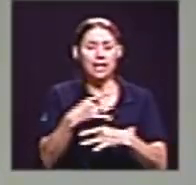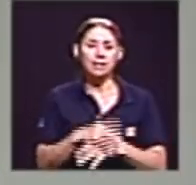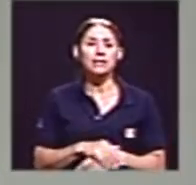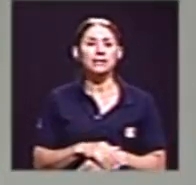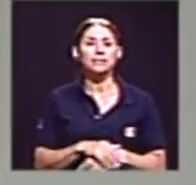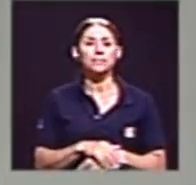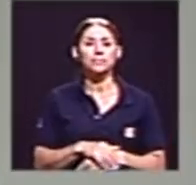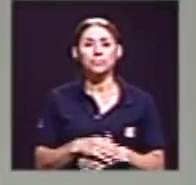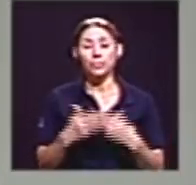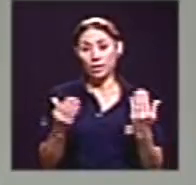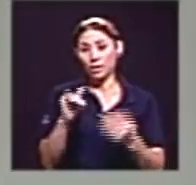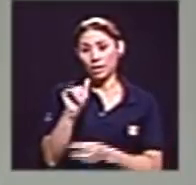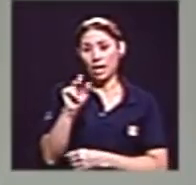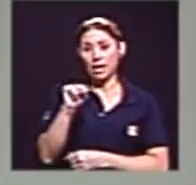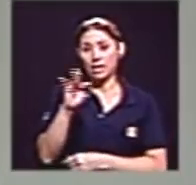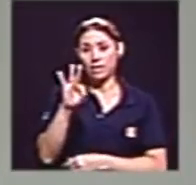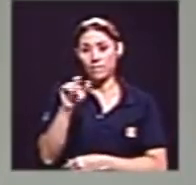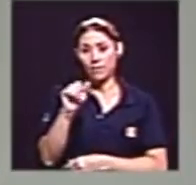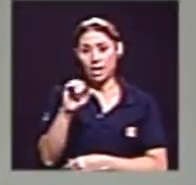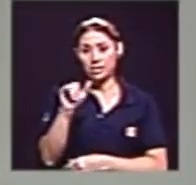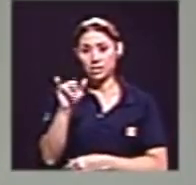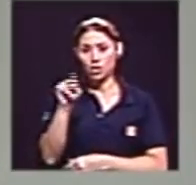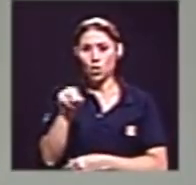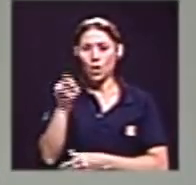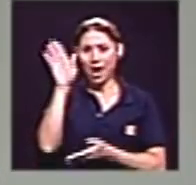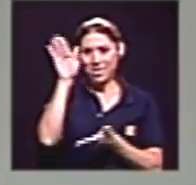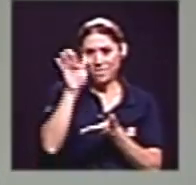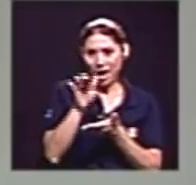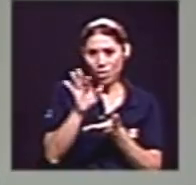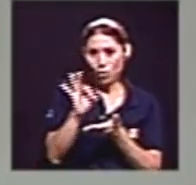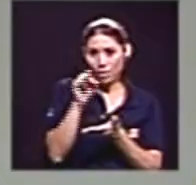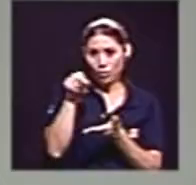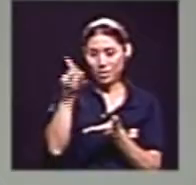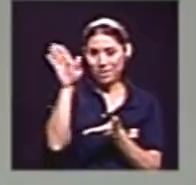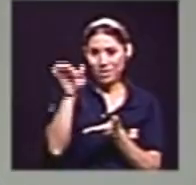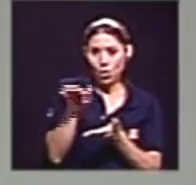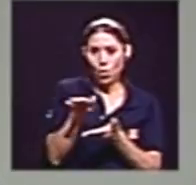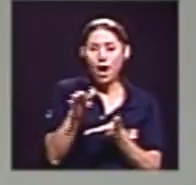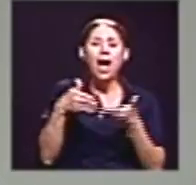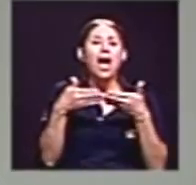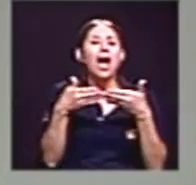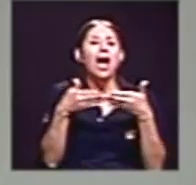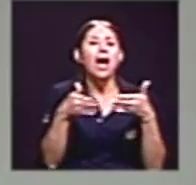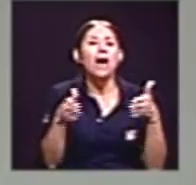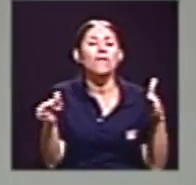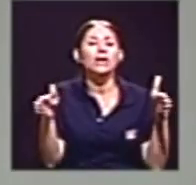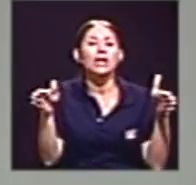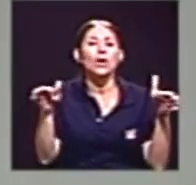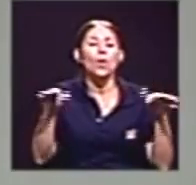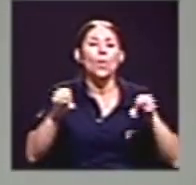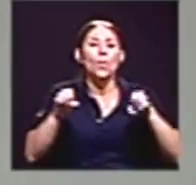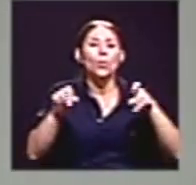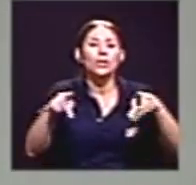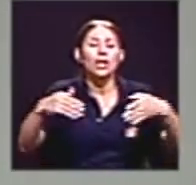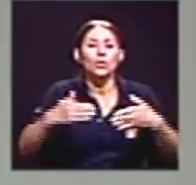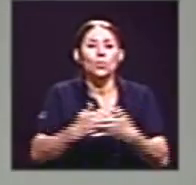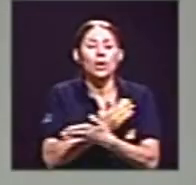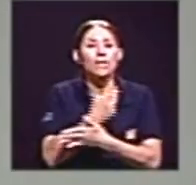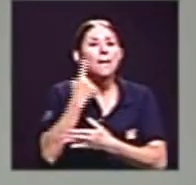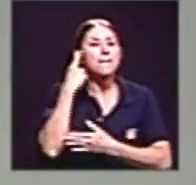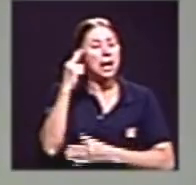inflación haya bajado en la forma que bajó nos abre una nueva oportunidad como país para aspirar a tener inflaciones